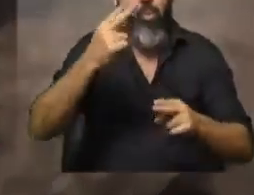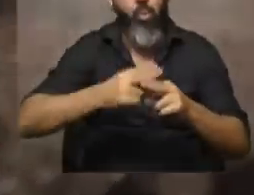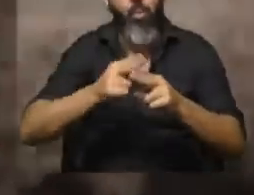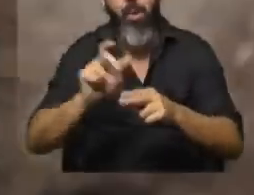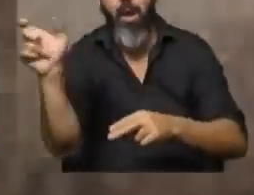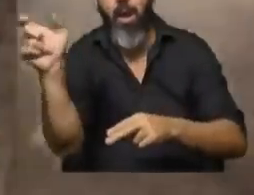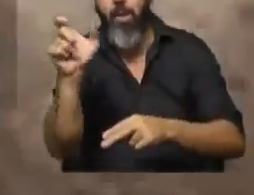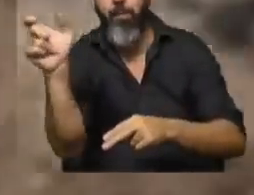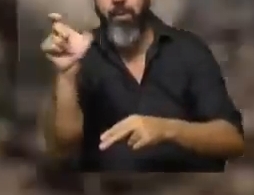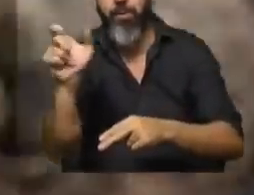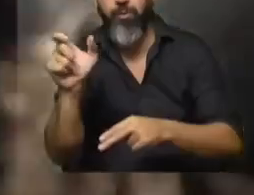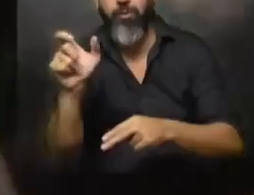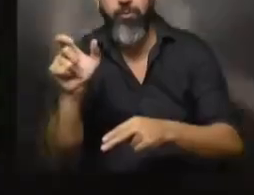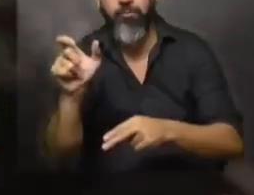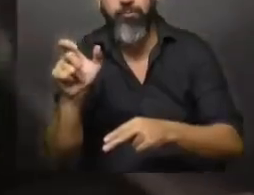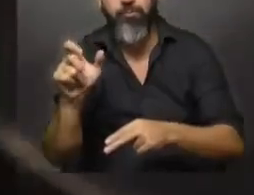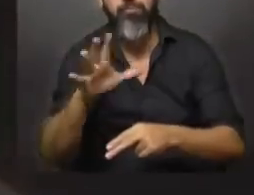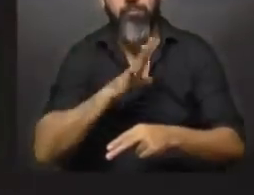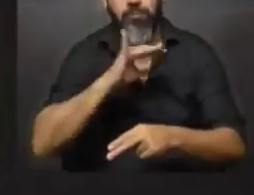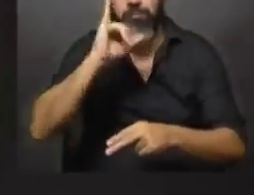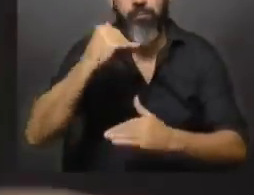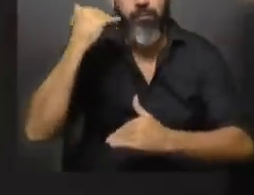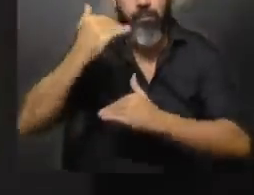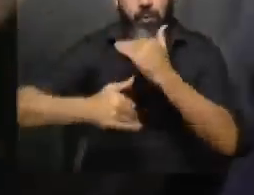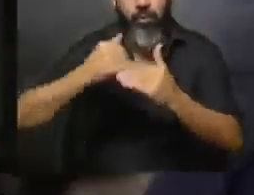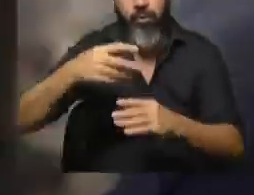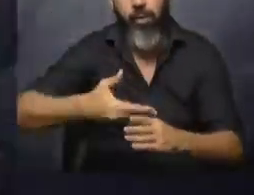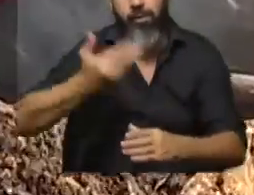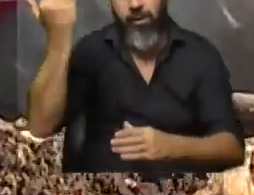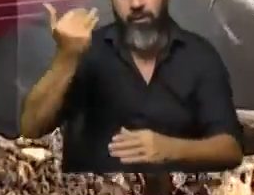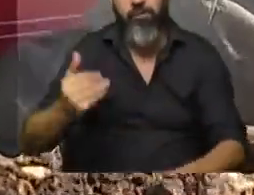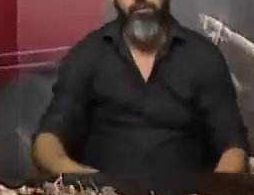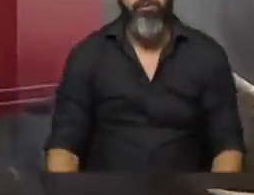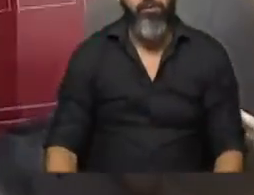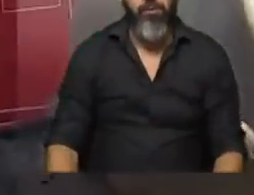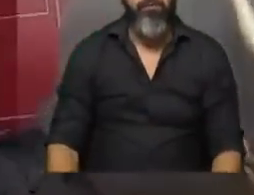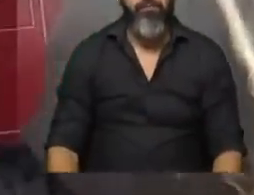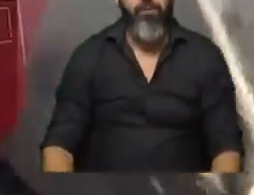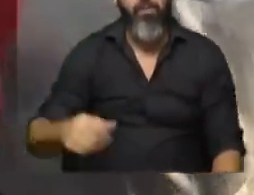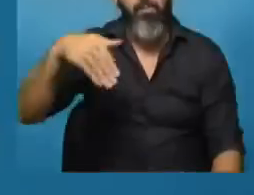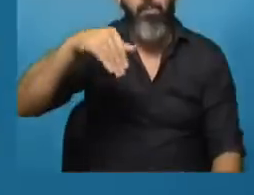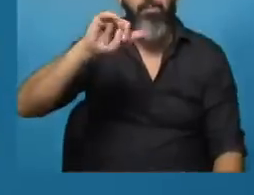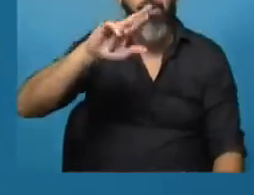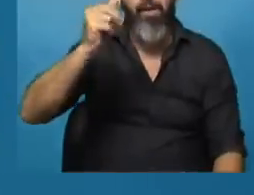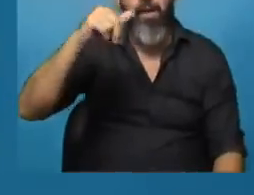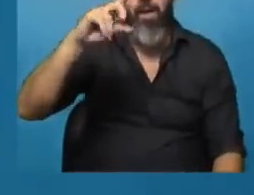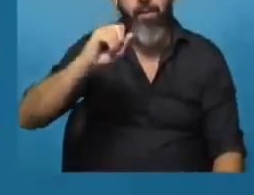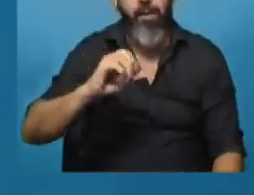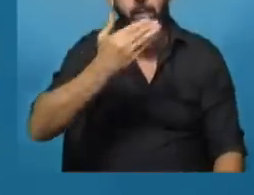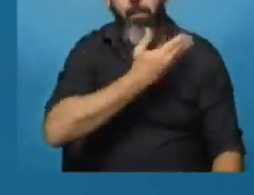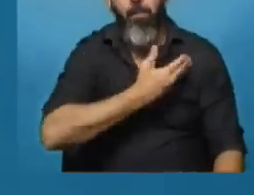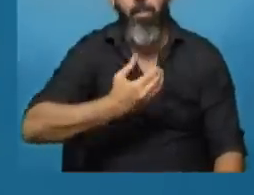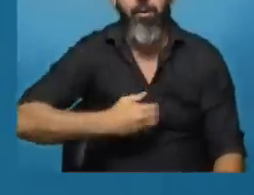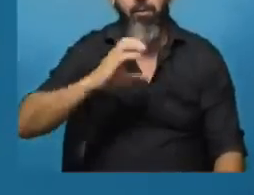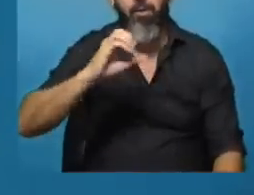apellido como este haber pasado por este proceso de desenterramiento Entonces tenemos Fernando Miranda al maestro Castro